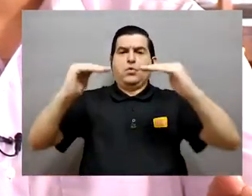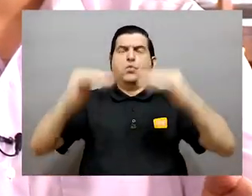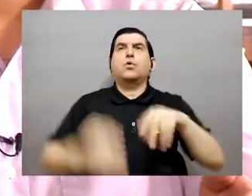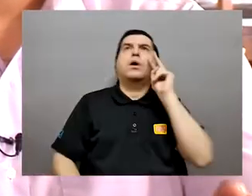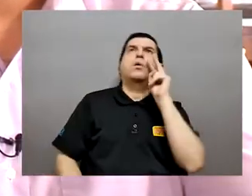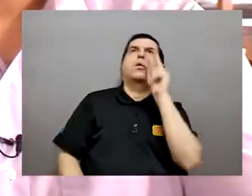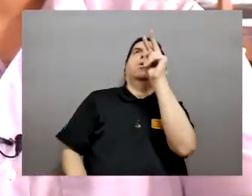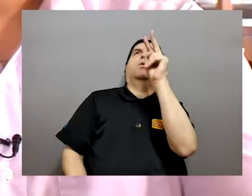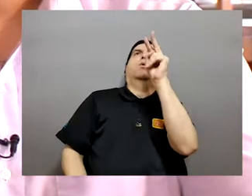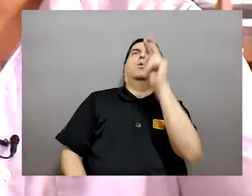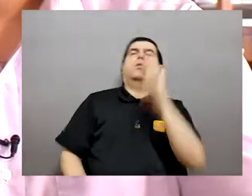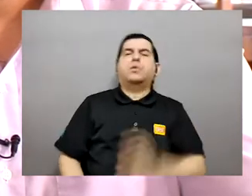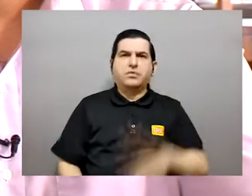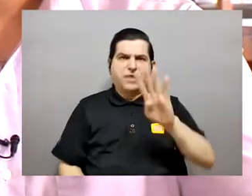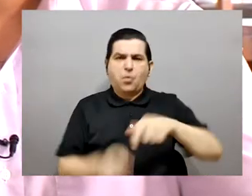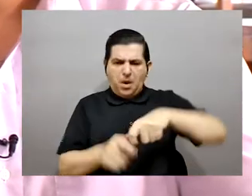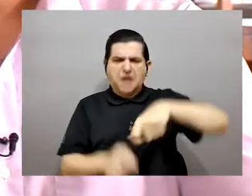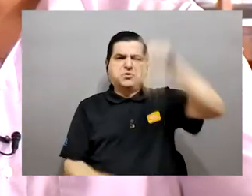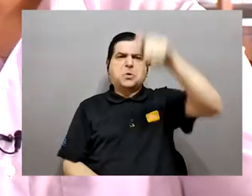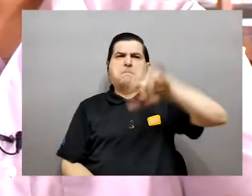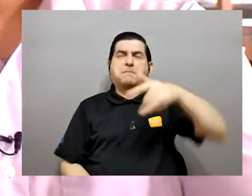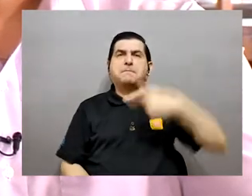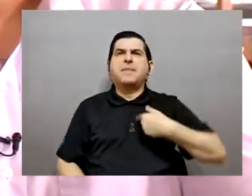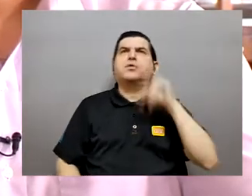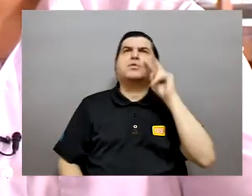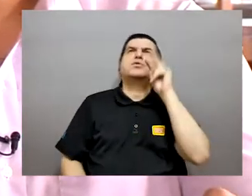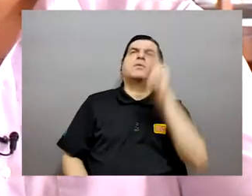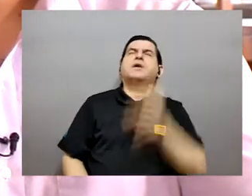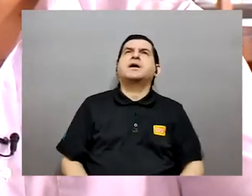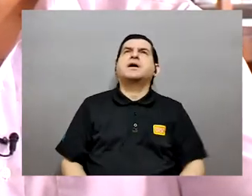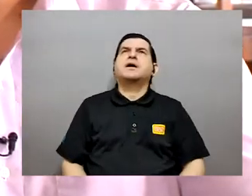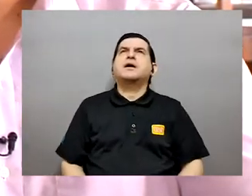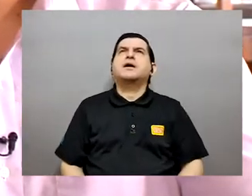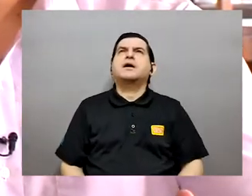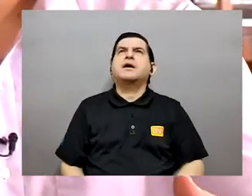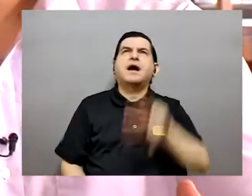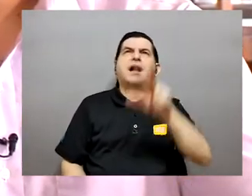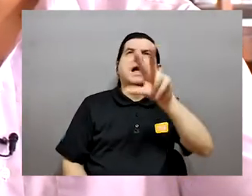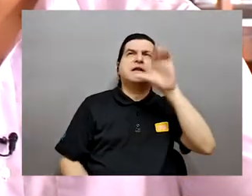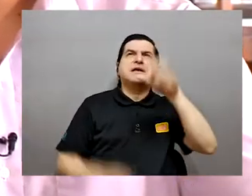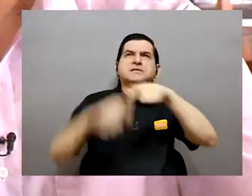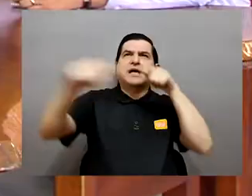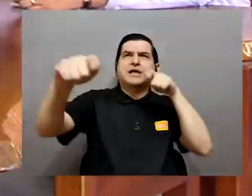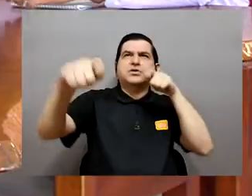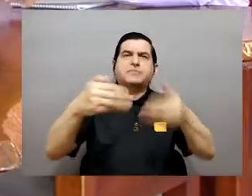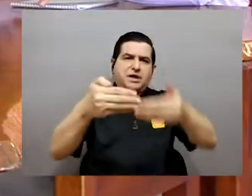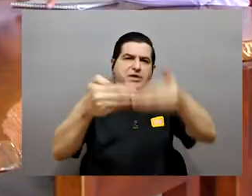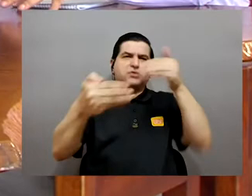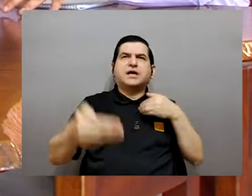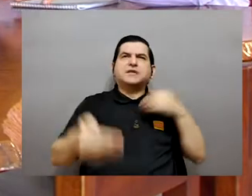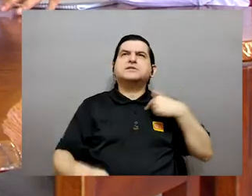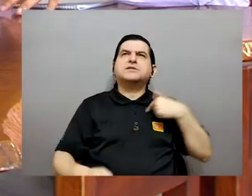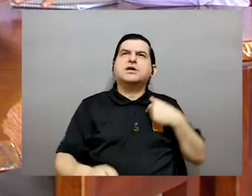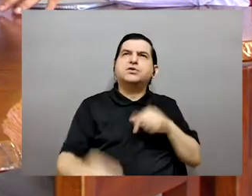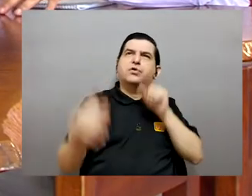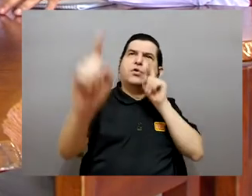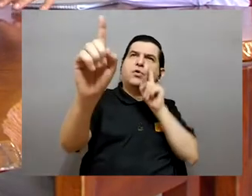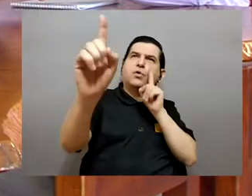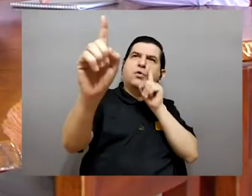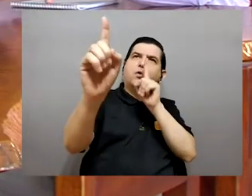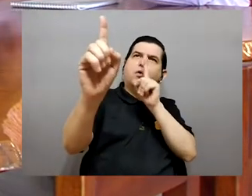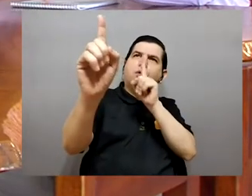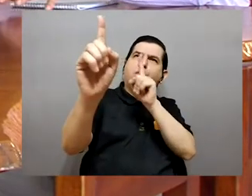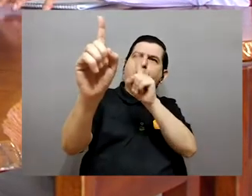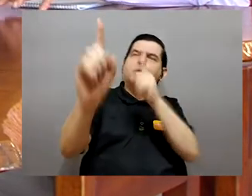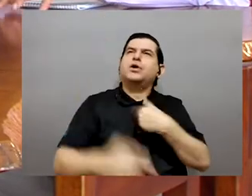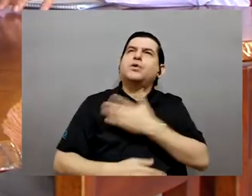múltiples experiencias internacionales, premios y reconocimientos en nuestro país, 2 obras